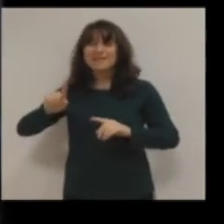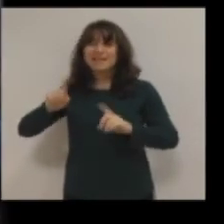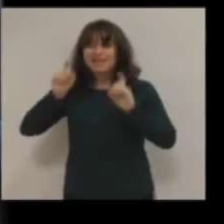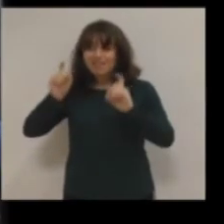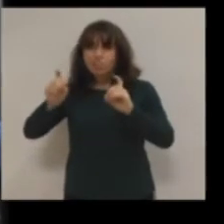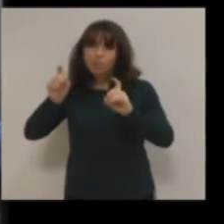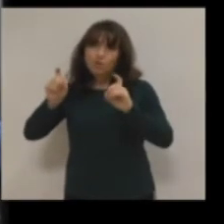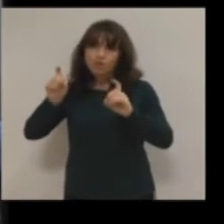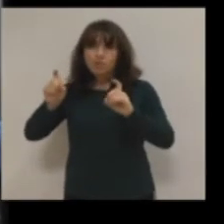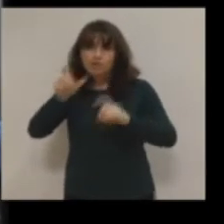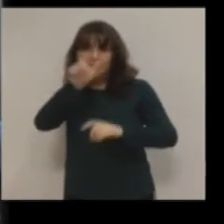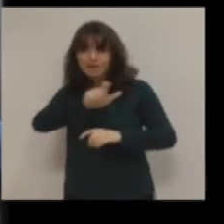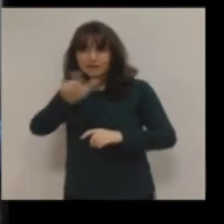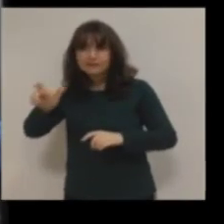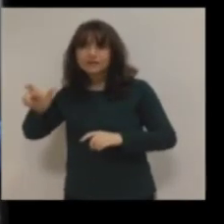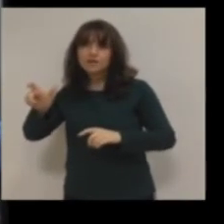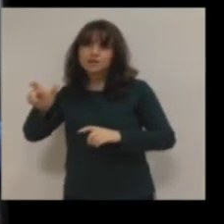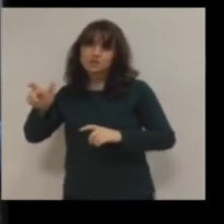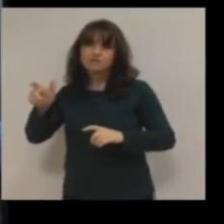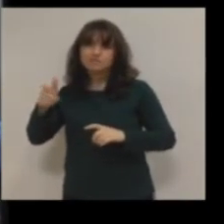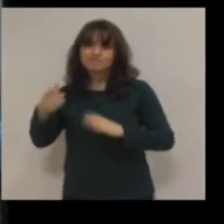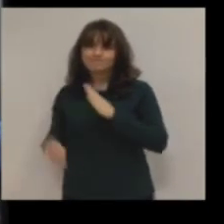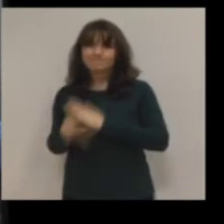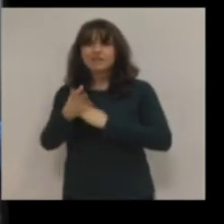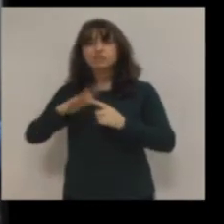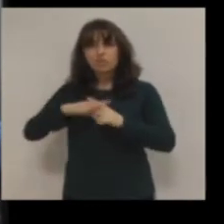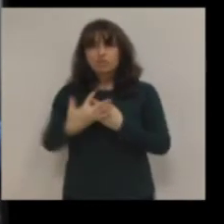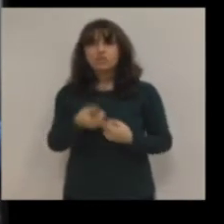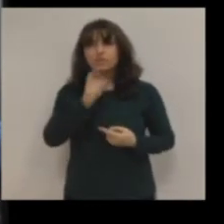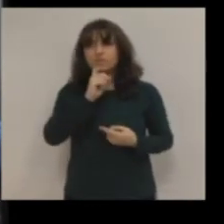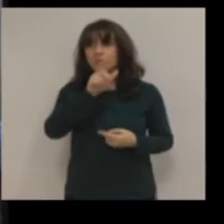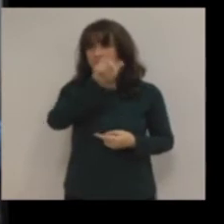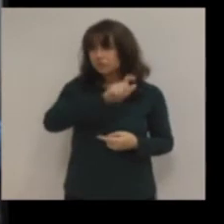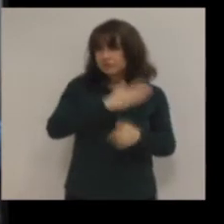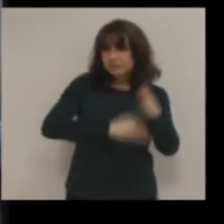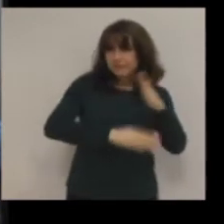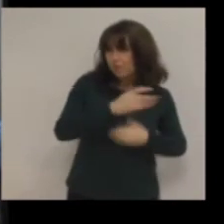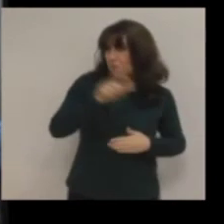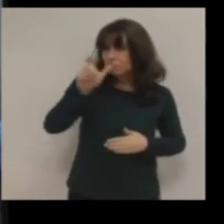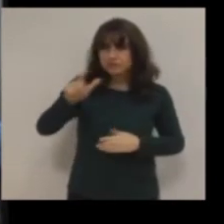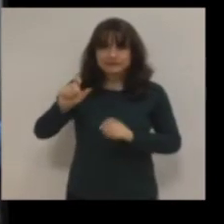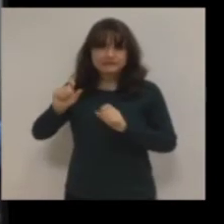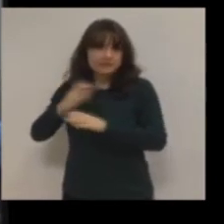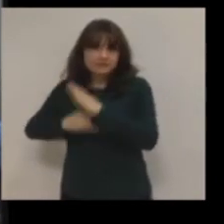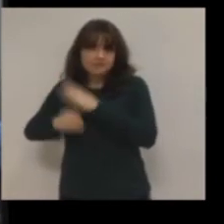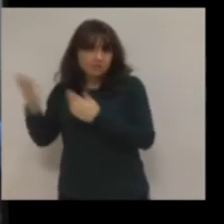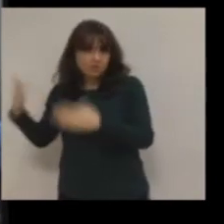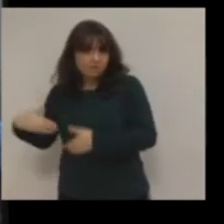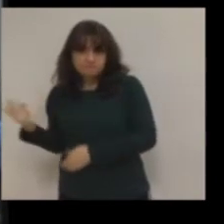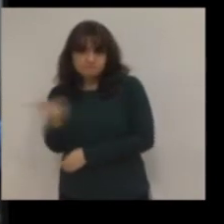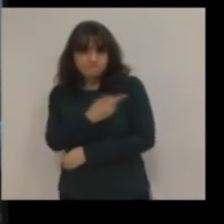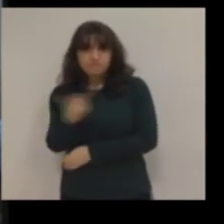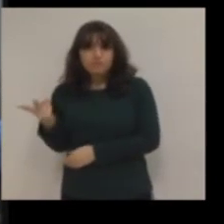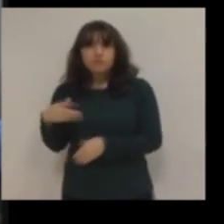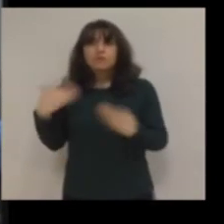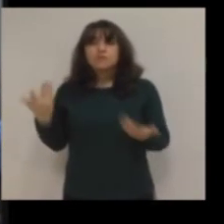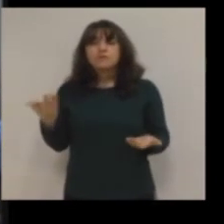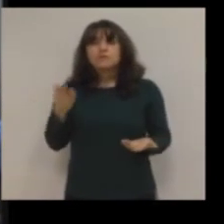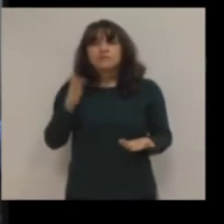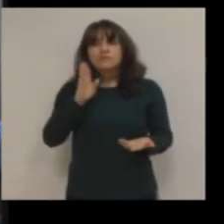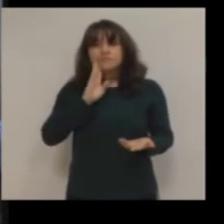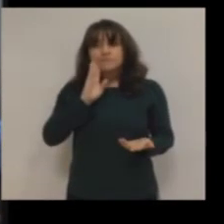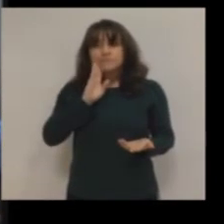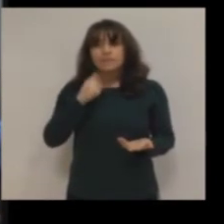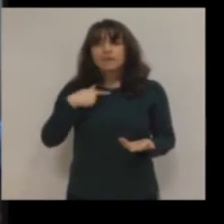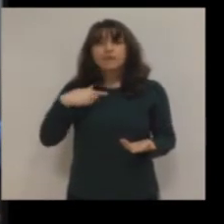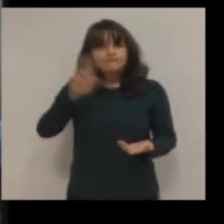y eso produce situaciones complicadas, pero tanto para personas con discapacidad como personas sin discapacidad. Bueno, pero los problemas... Y ahí yo vuelvo a acabar